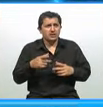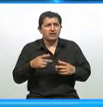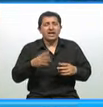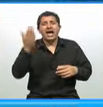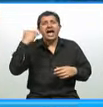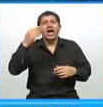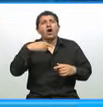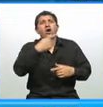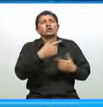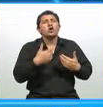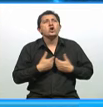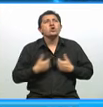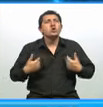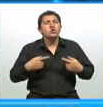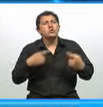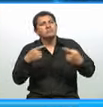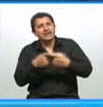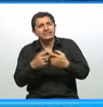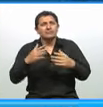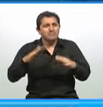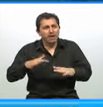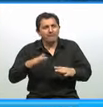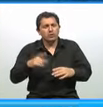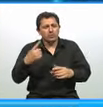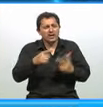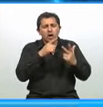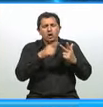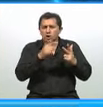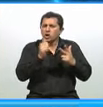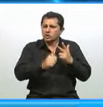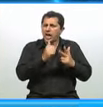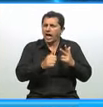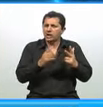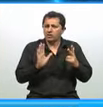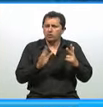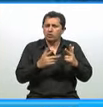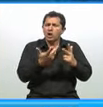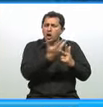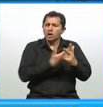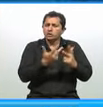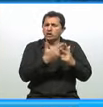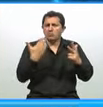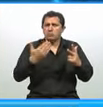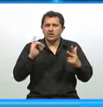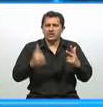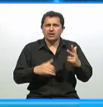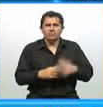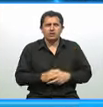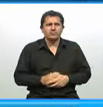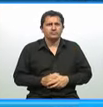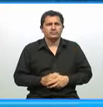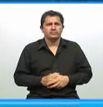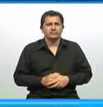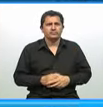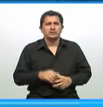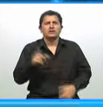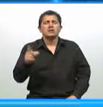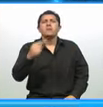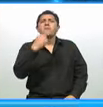contra Newell's, pero me parece que Central va a ser uno de los animadores hasta el final. Creo que lo sumaría al lote de Boca y San Lorenzo. Y te quiero